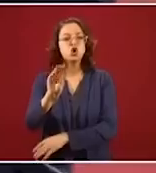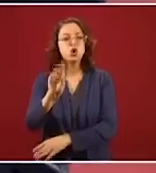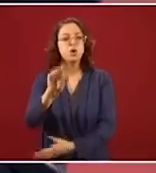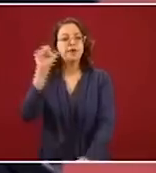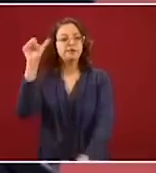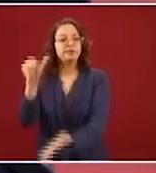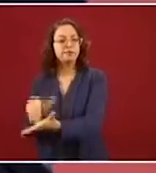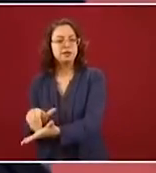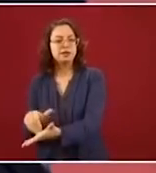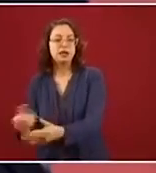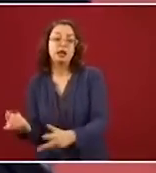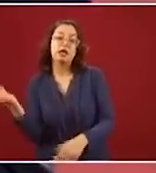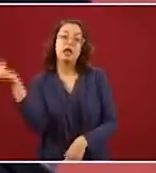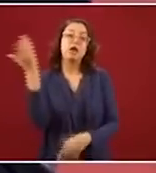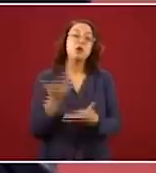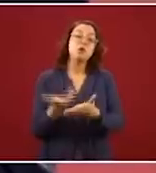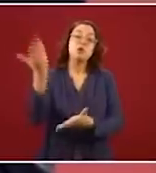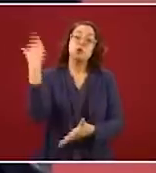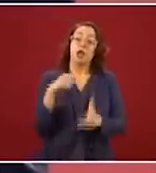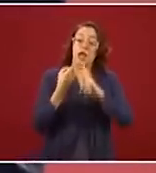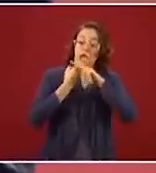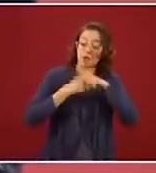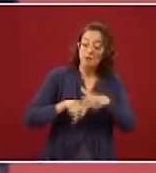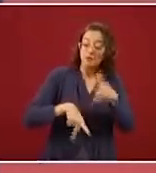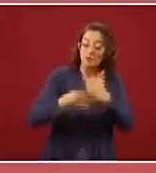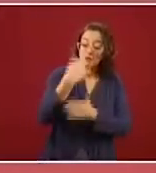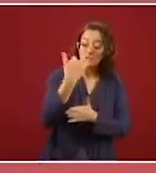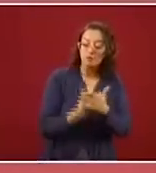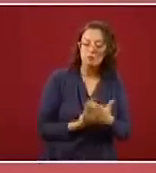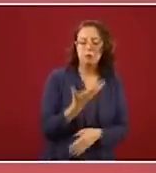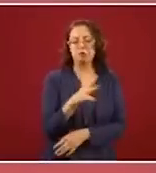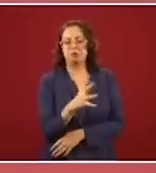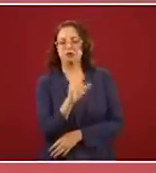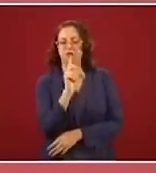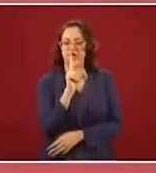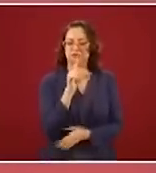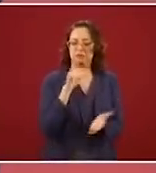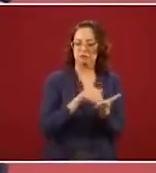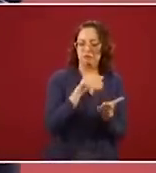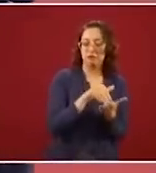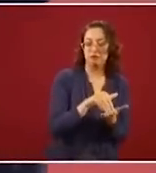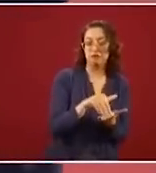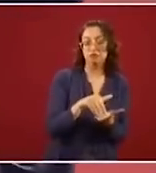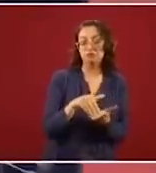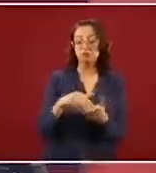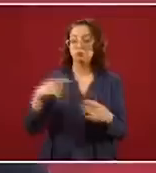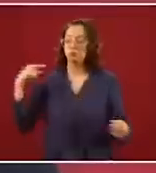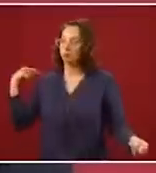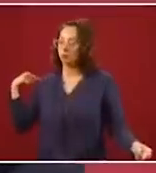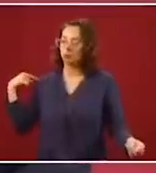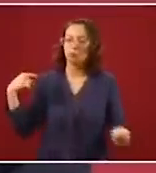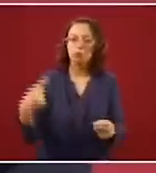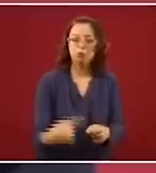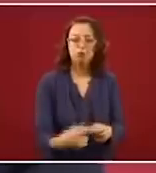de 30 que estimaron. Ah, pero entre otras cosas,